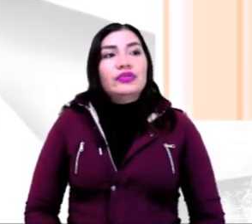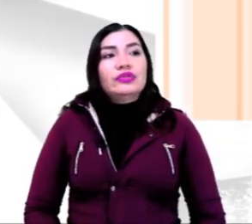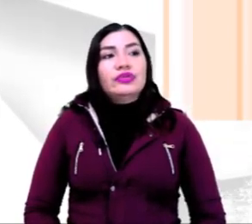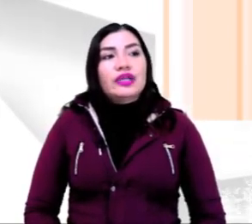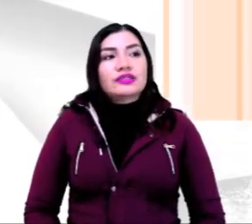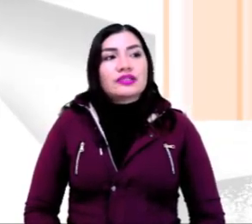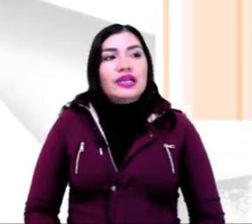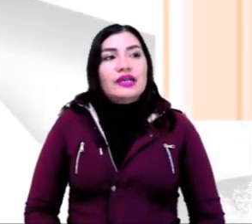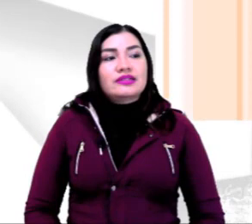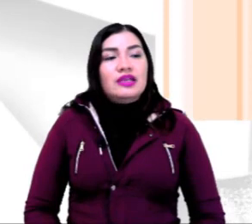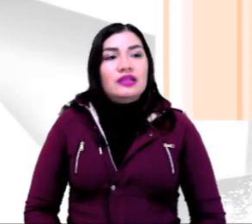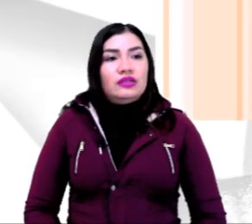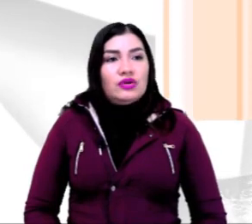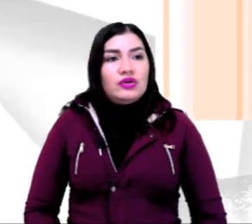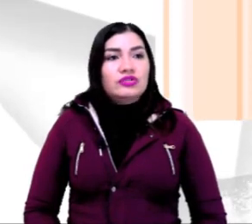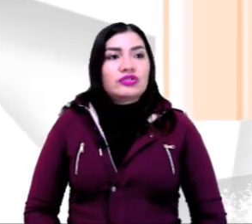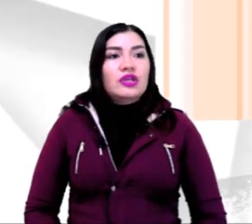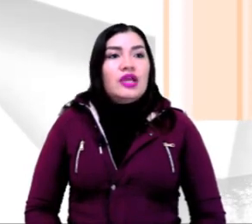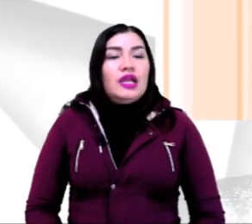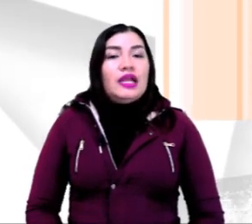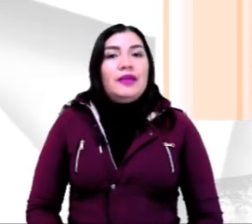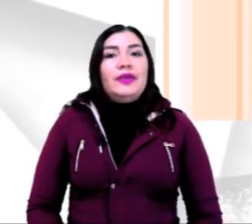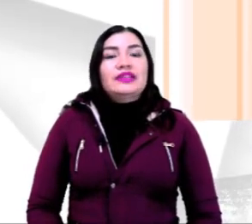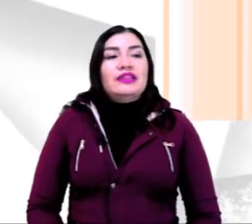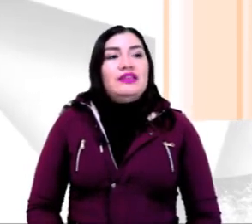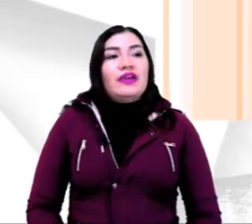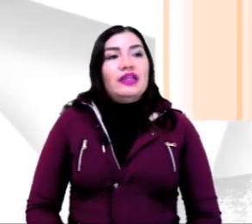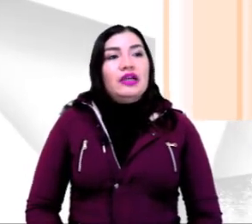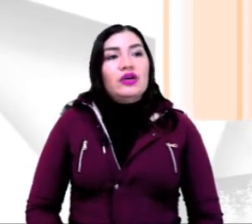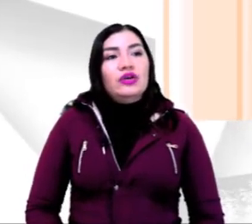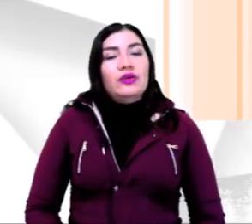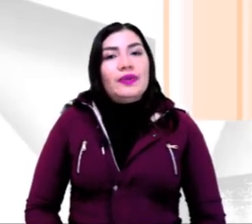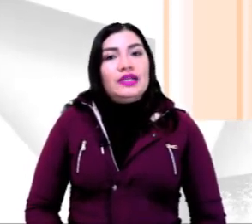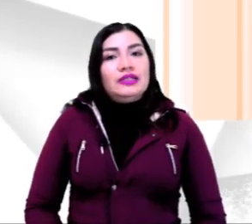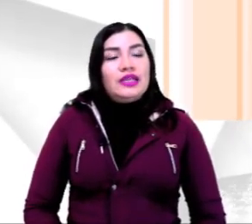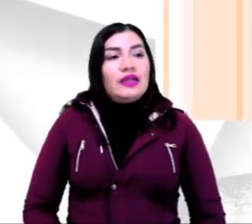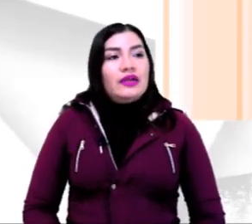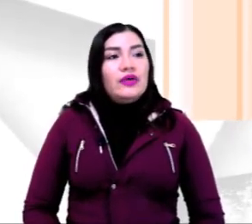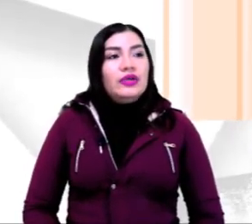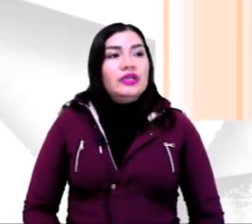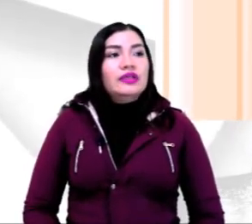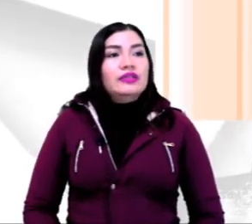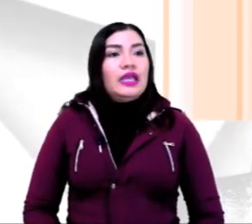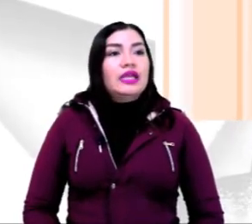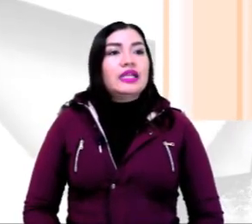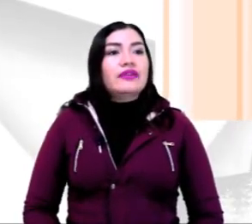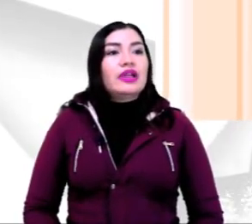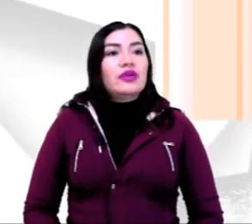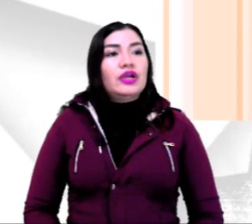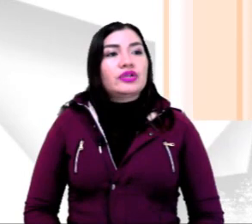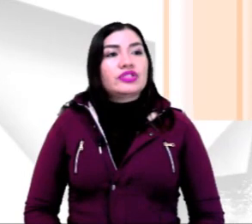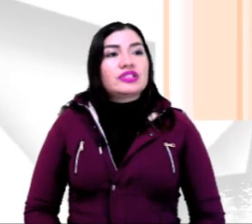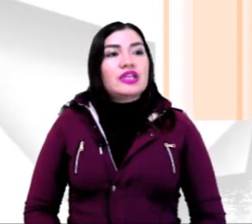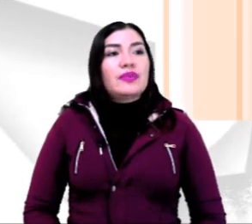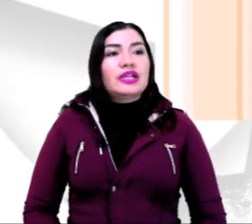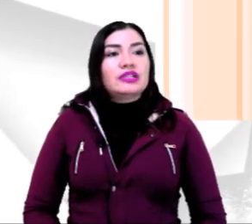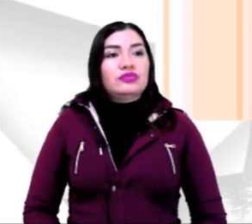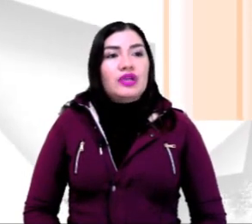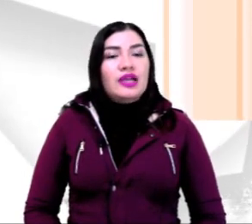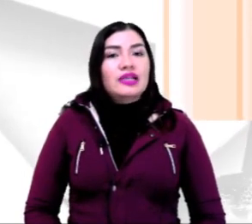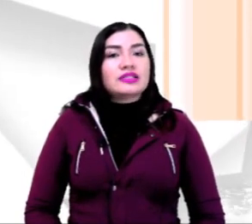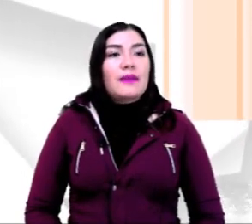de Honduras, clase 2. La expectativa de logro para el día de hoy: describen los